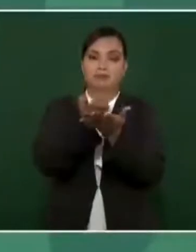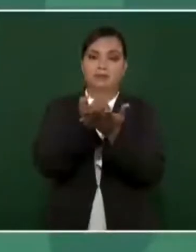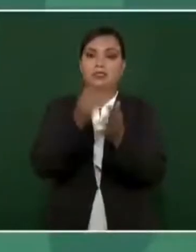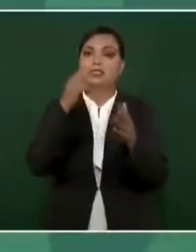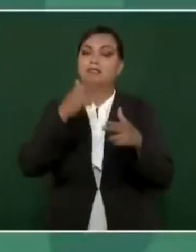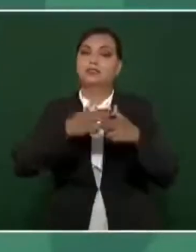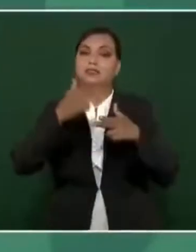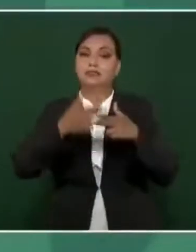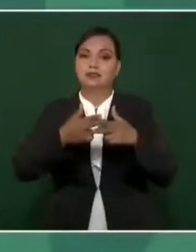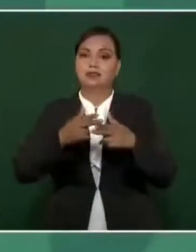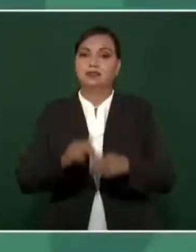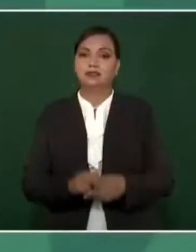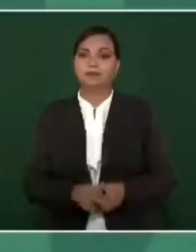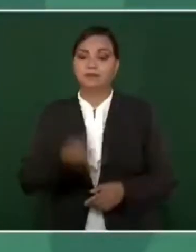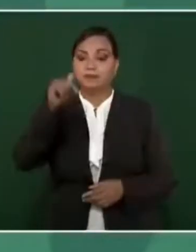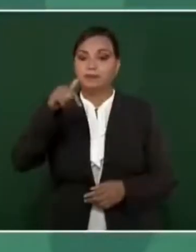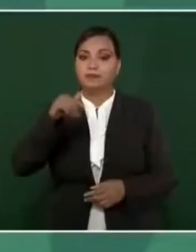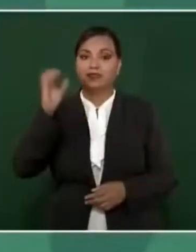decreció.